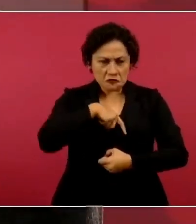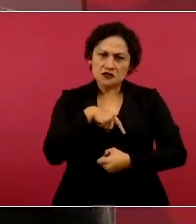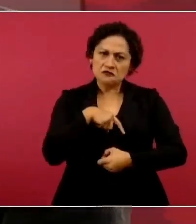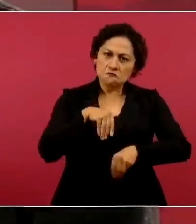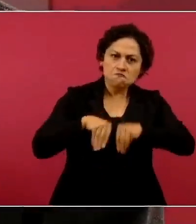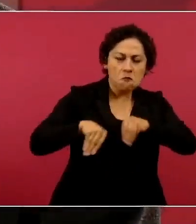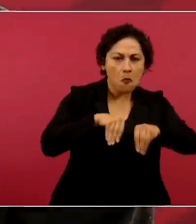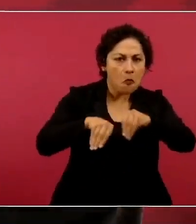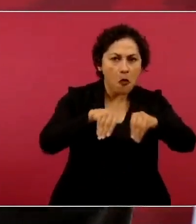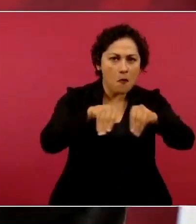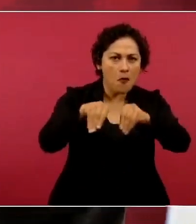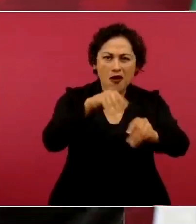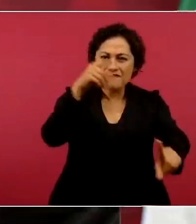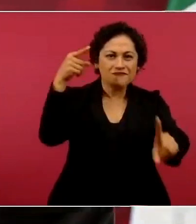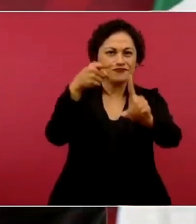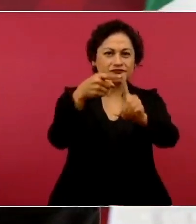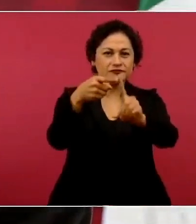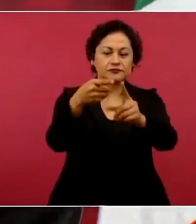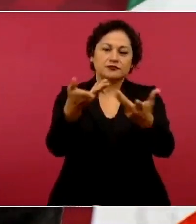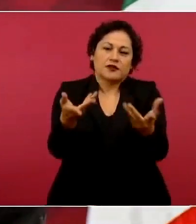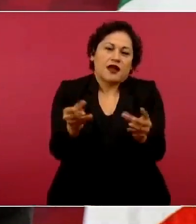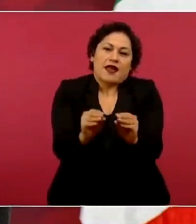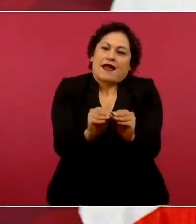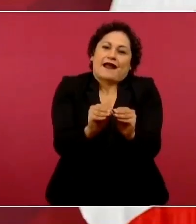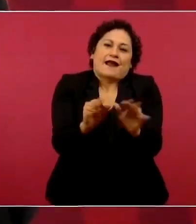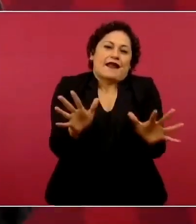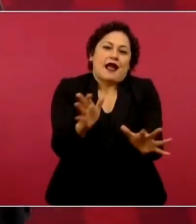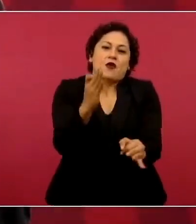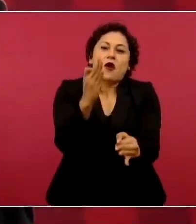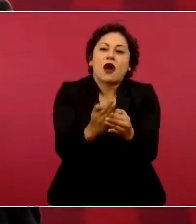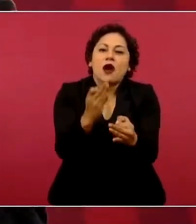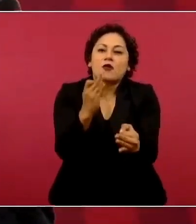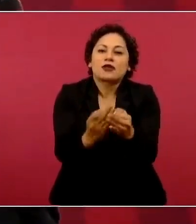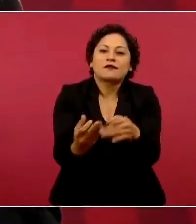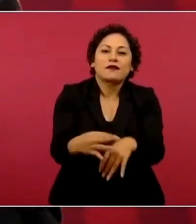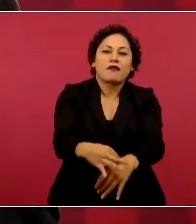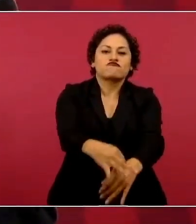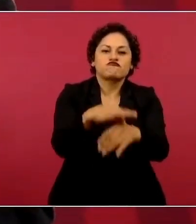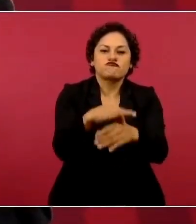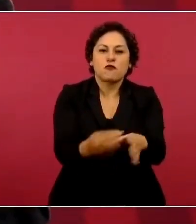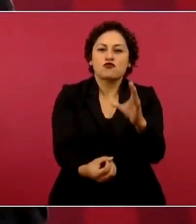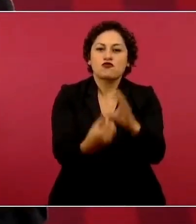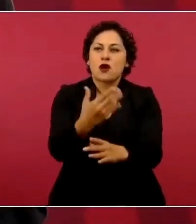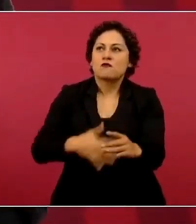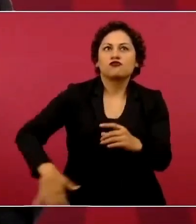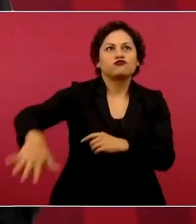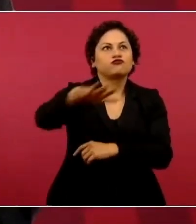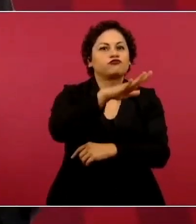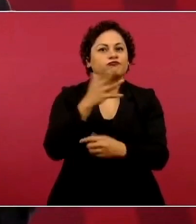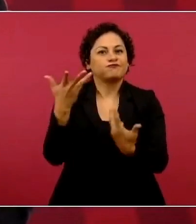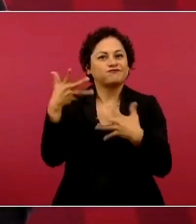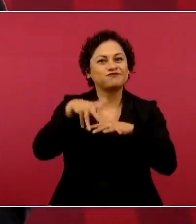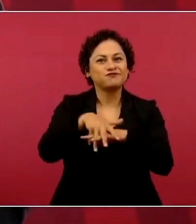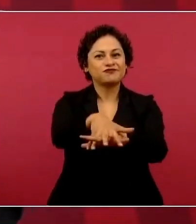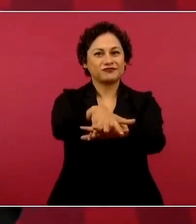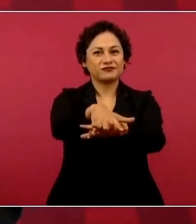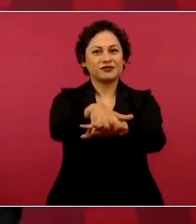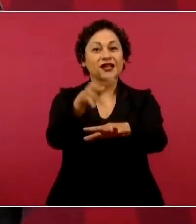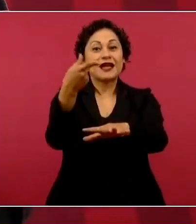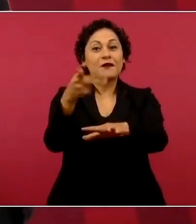Desde luego, a la luz de la nueva realidad, de los nuevos acontecimientos, pero la esencia